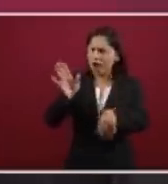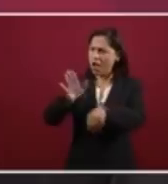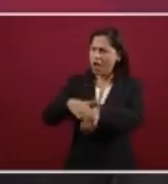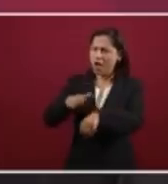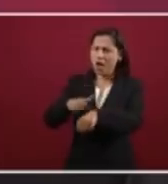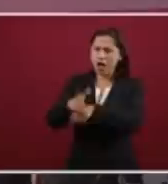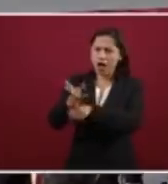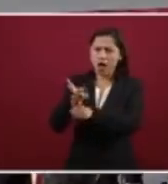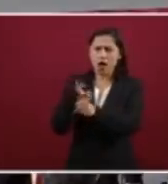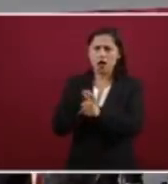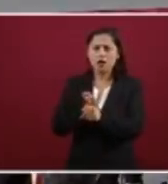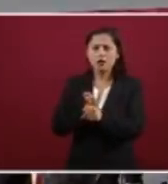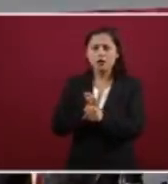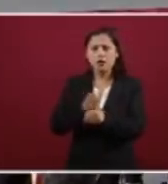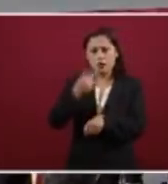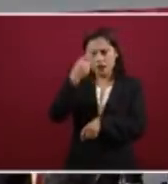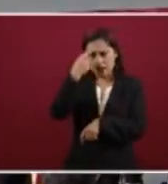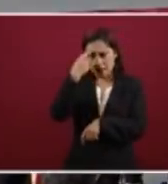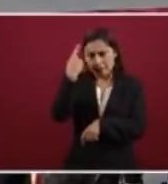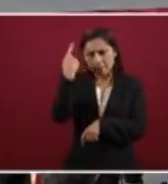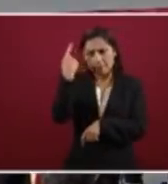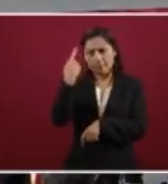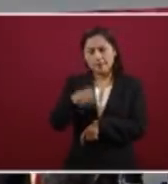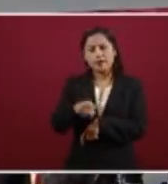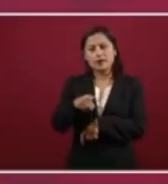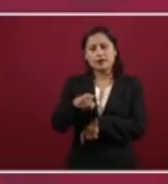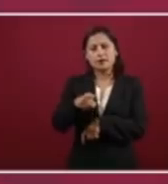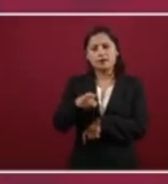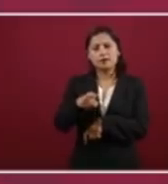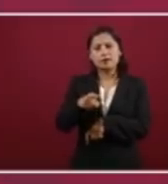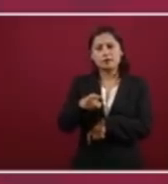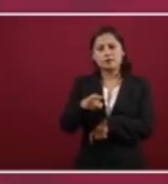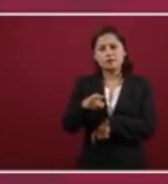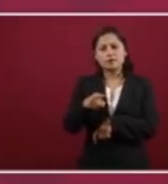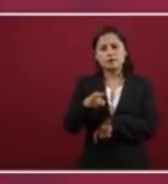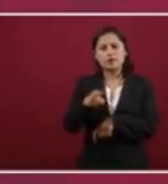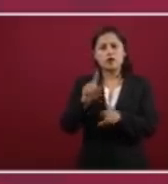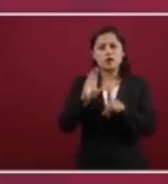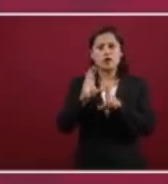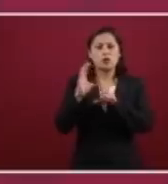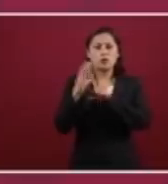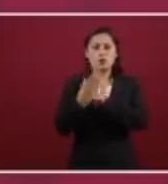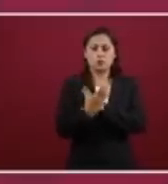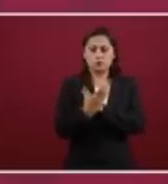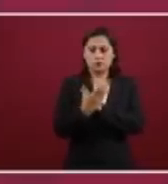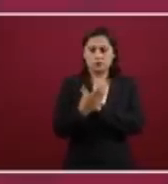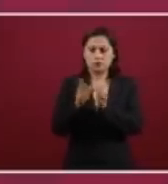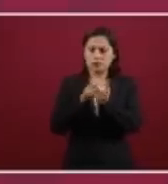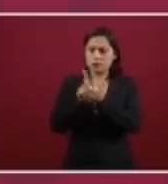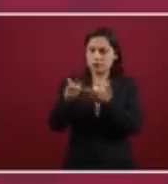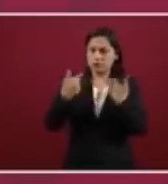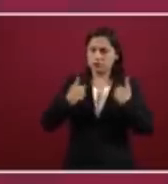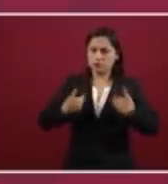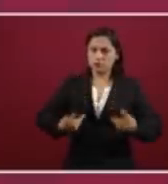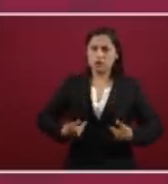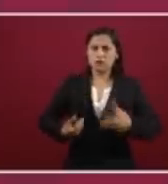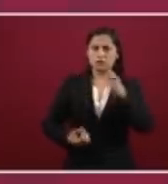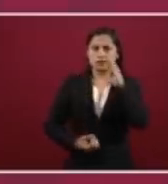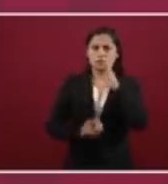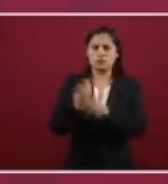para la renovación de la Comisión de Derechos Humanos